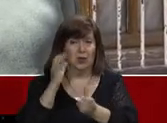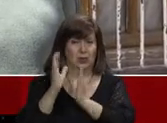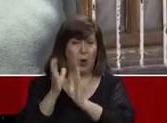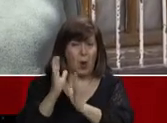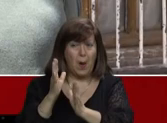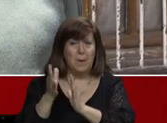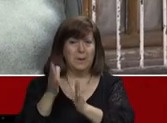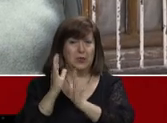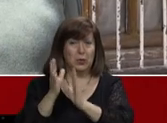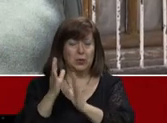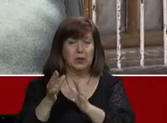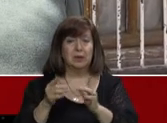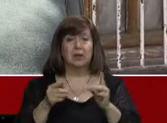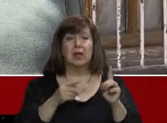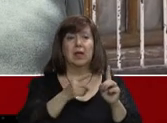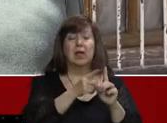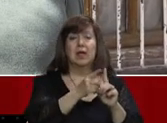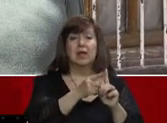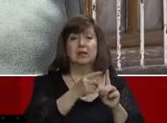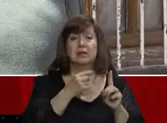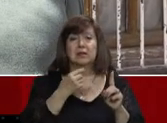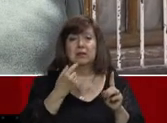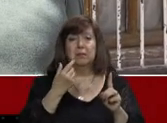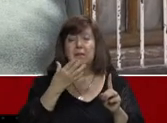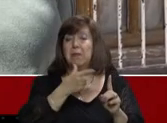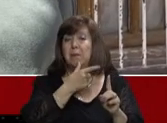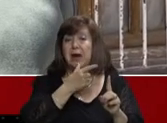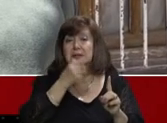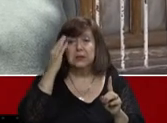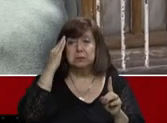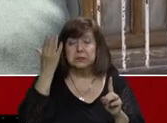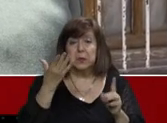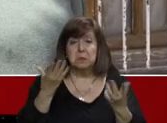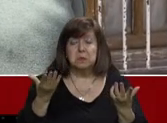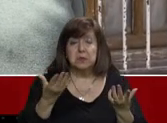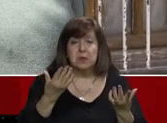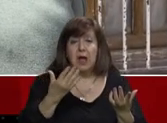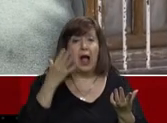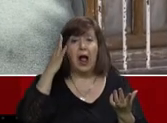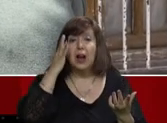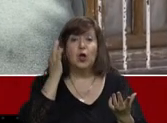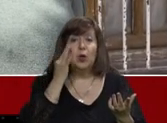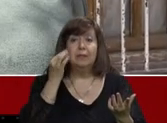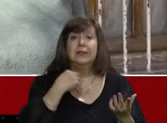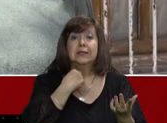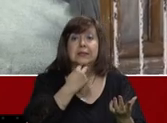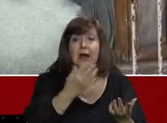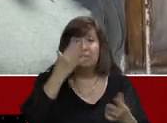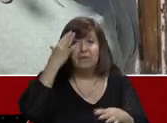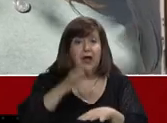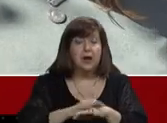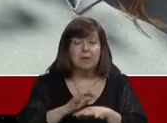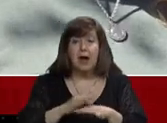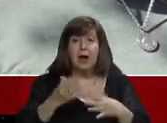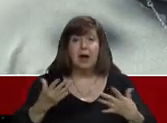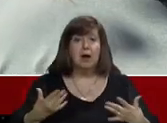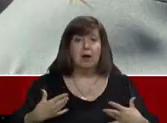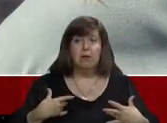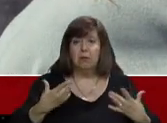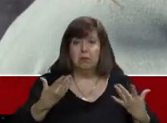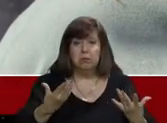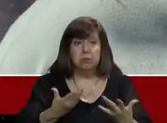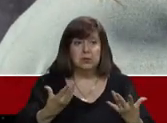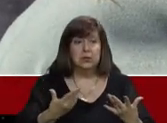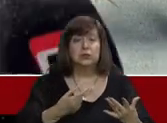y no me la justicia o no me lo permite el tema esto de salud para